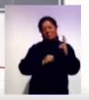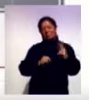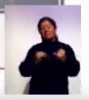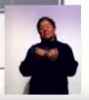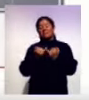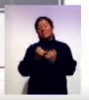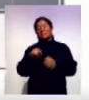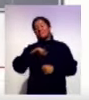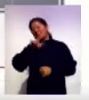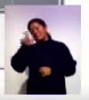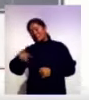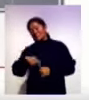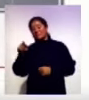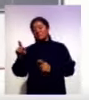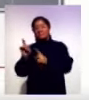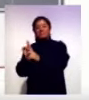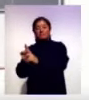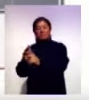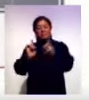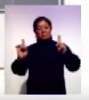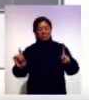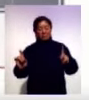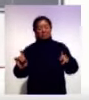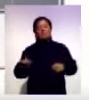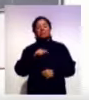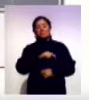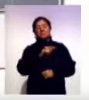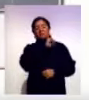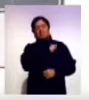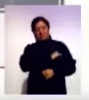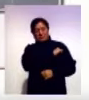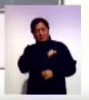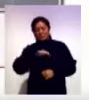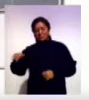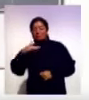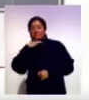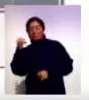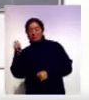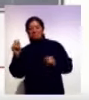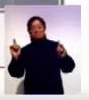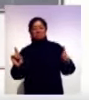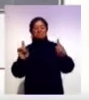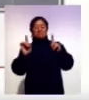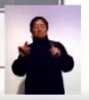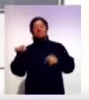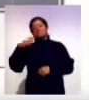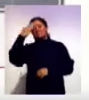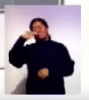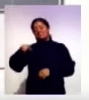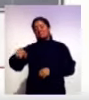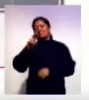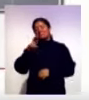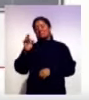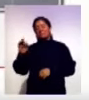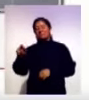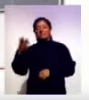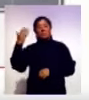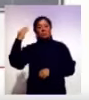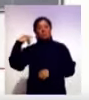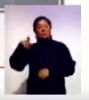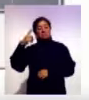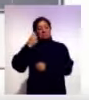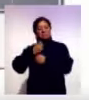como el alemán, se van a enfrentar uno a uno, y la verdad es que va a ser un buen duelo. ¿Por qué? Porque veremos a una leyenda como Roger Federer, que no hace mucho estaba en el